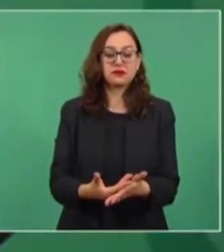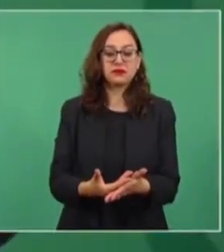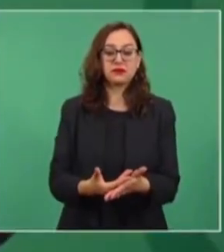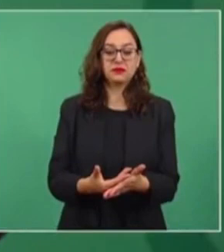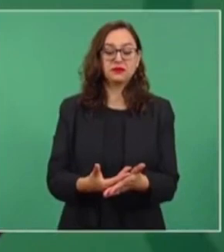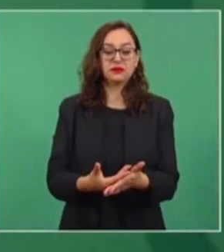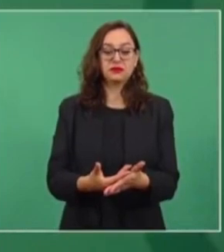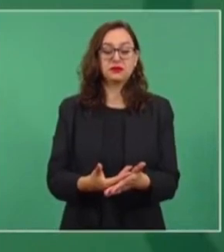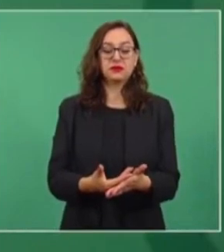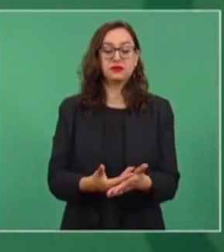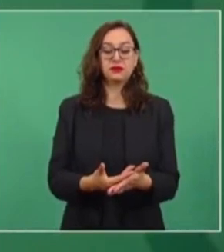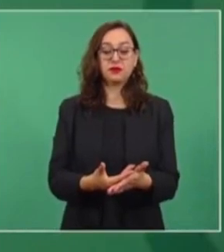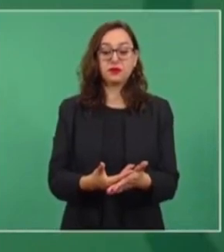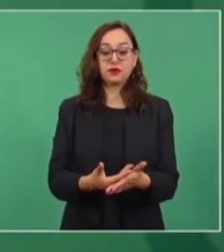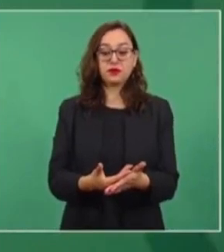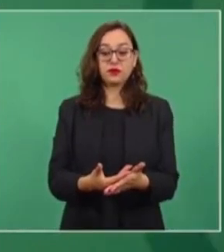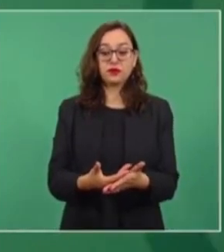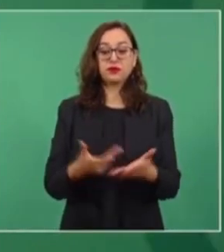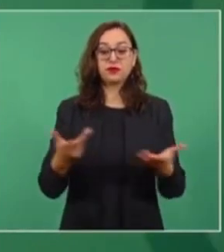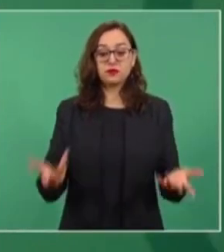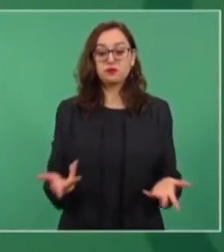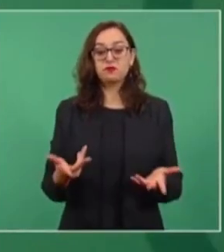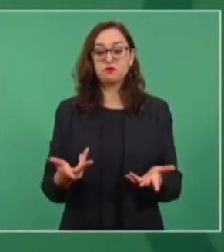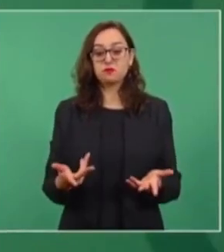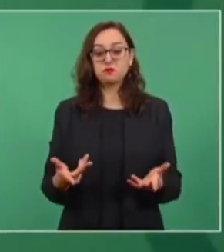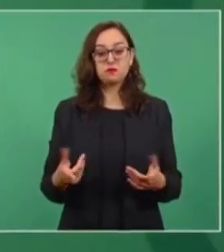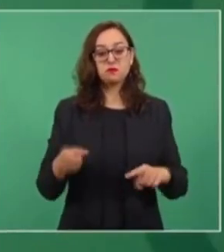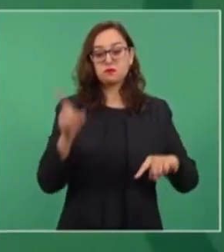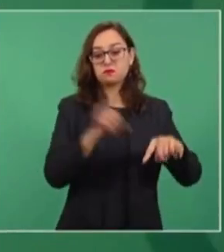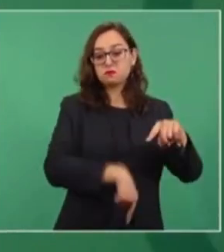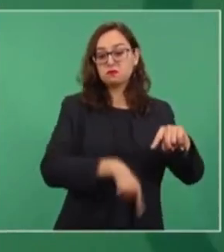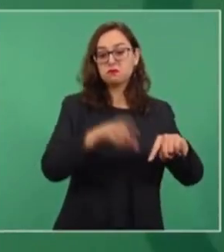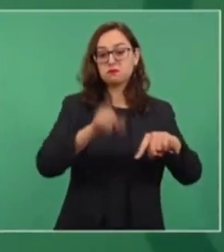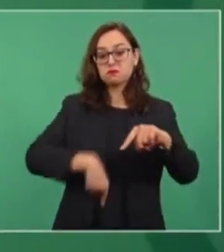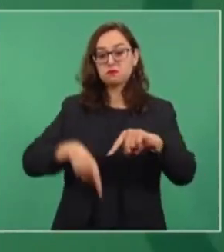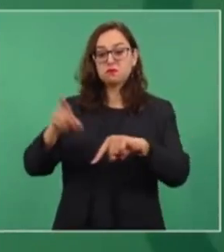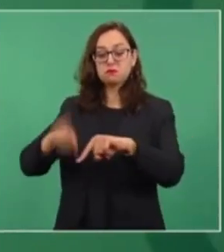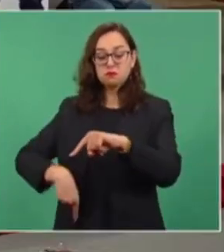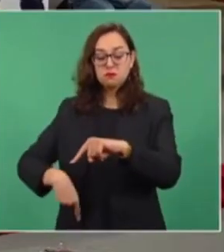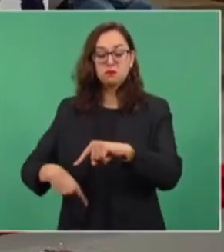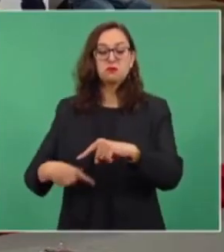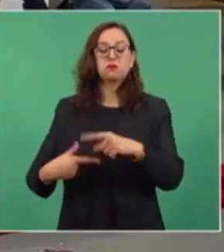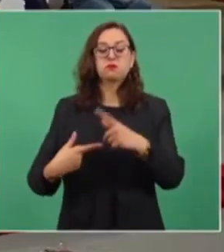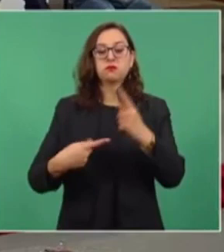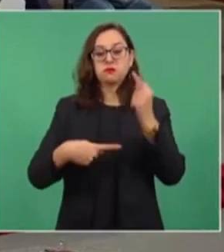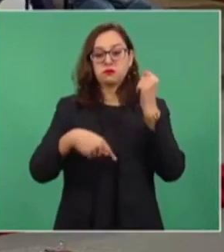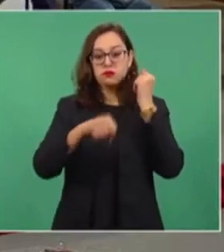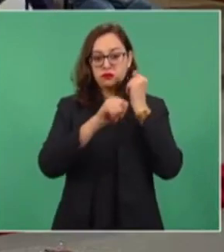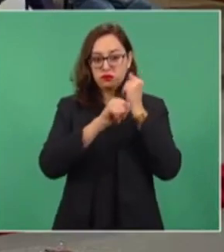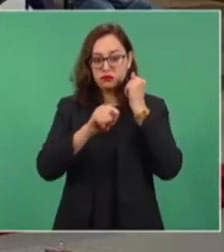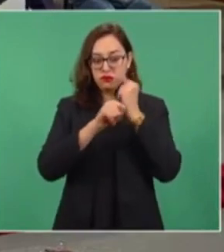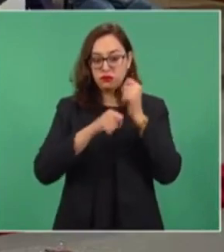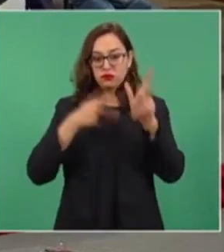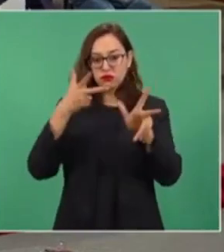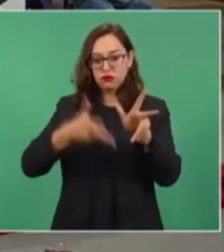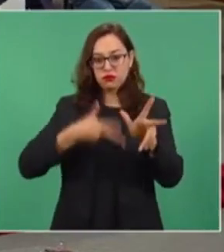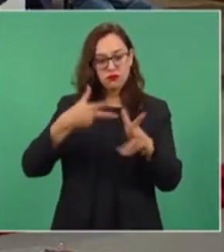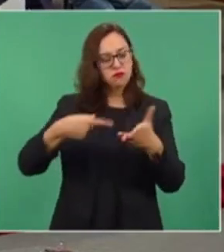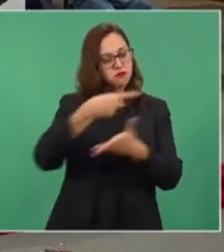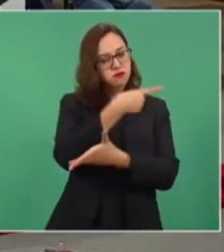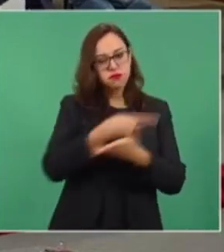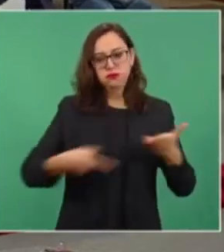desaparecieron, se canceló el transporte de pasajeros